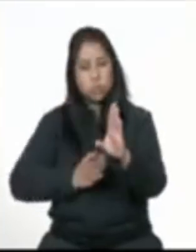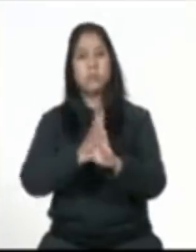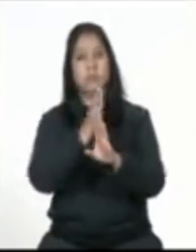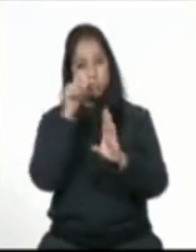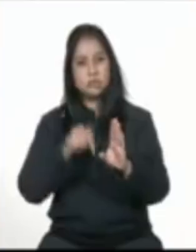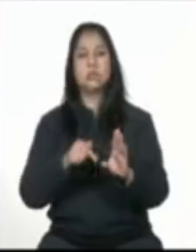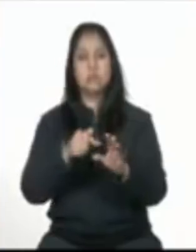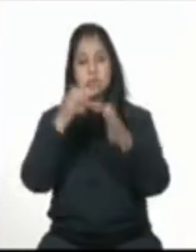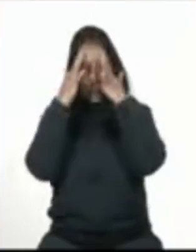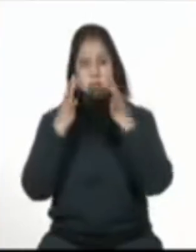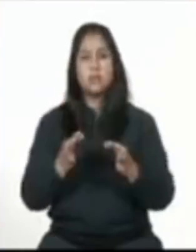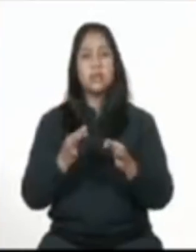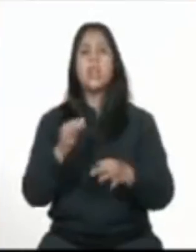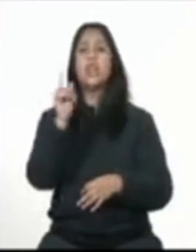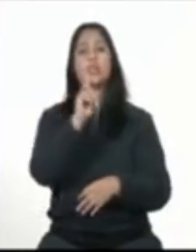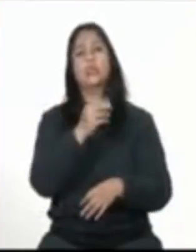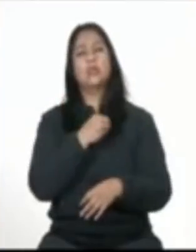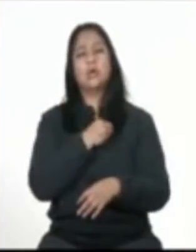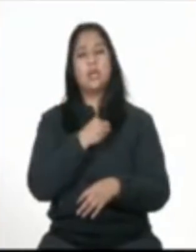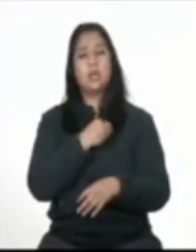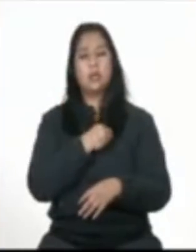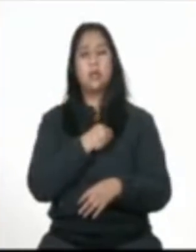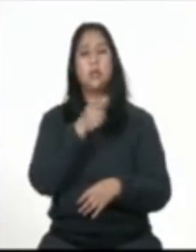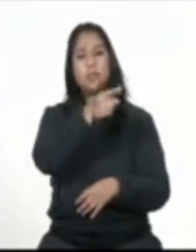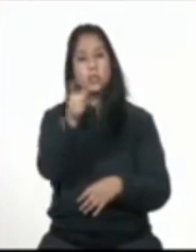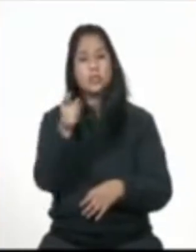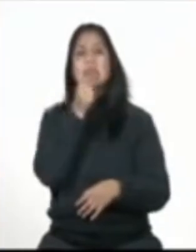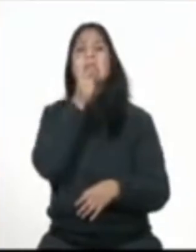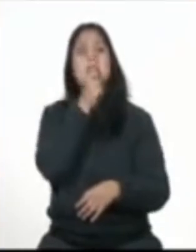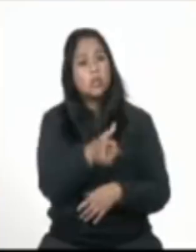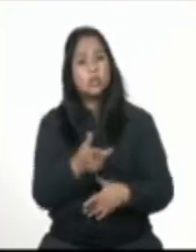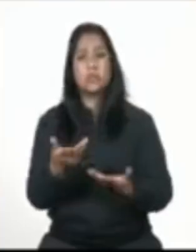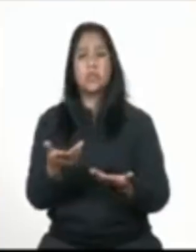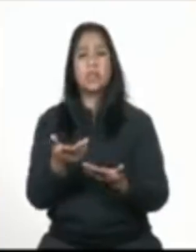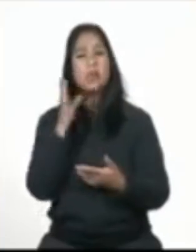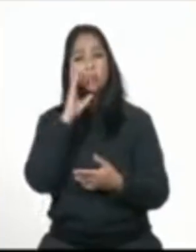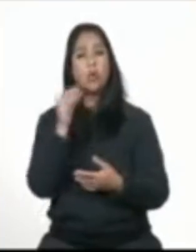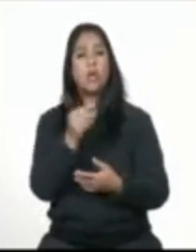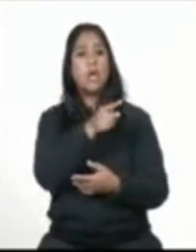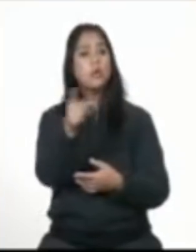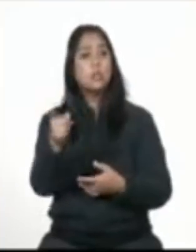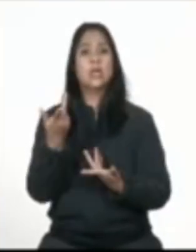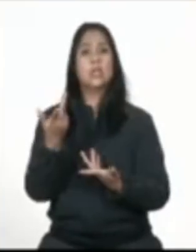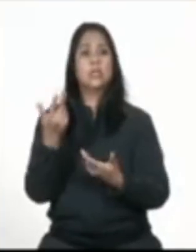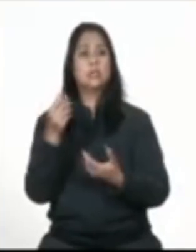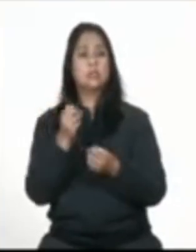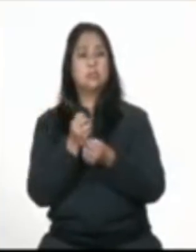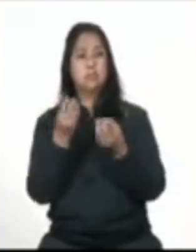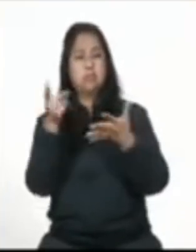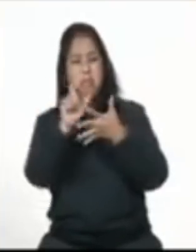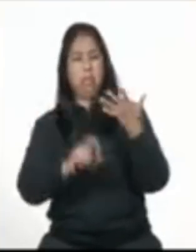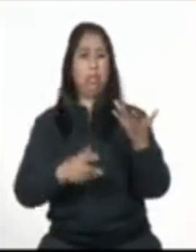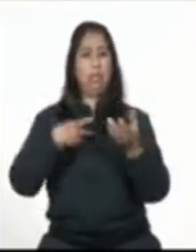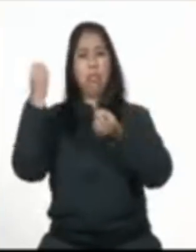disposiciones. No quisiéramos tener que denunciar a ningún alcalde porque se esté extralimitando o porque